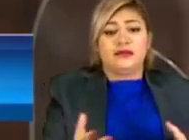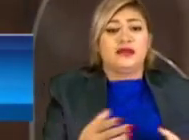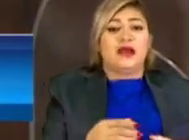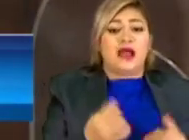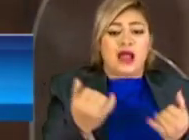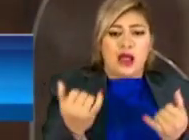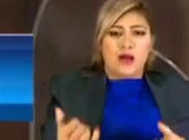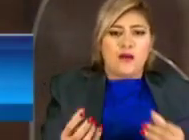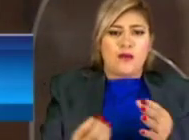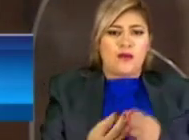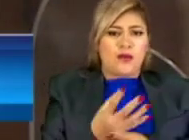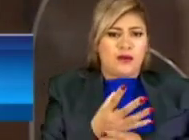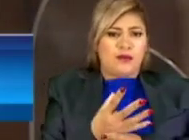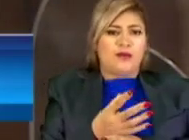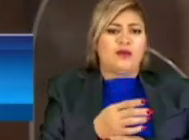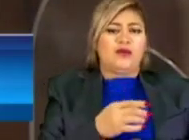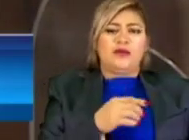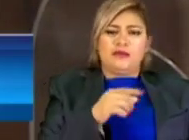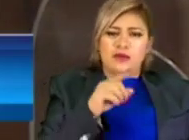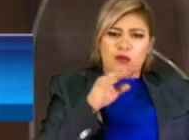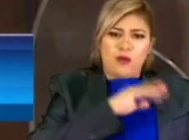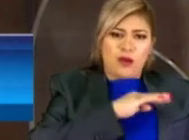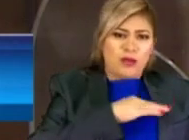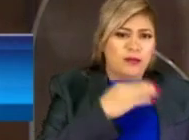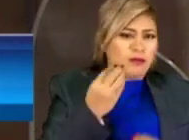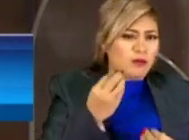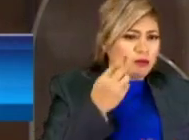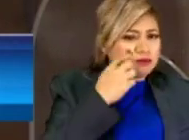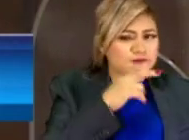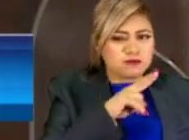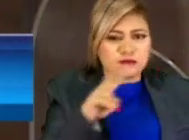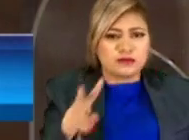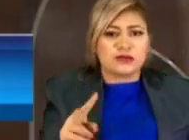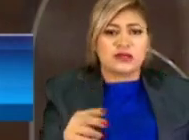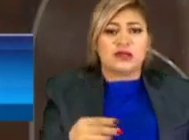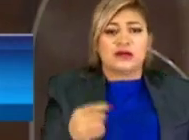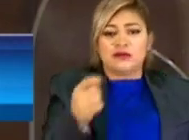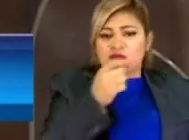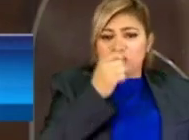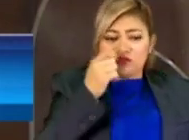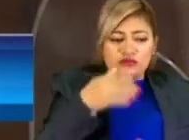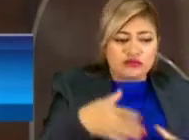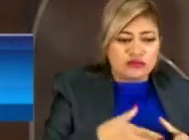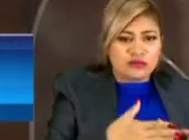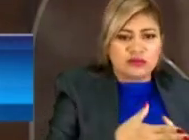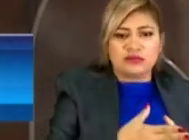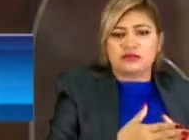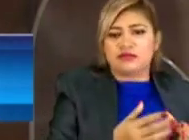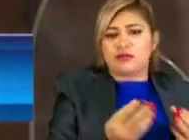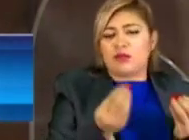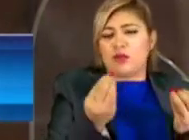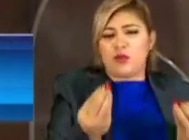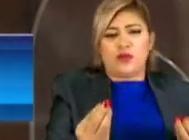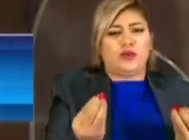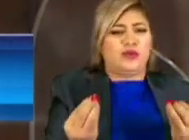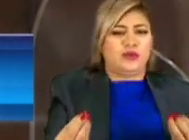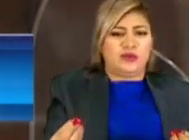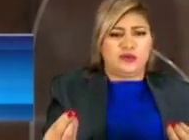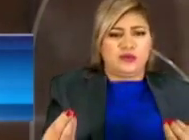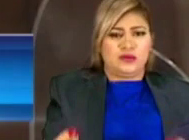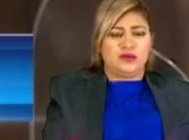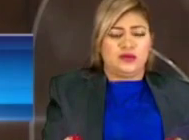128.7 toneladas de droga, 40 toneladas más que en el año 2019, un